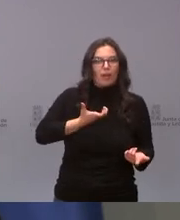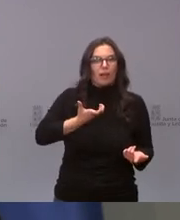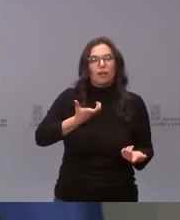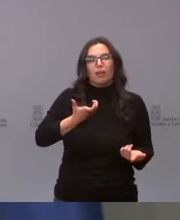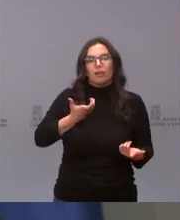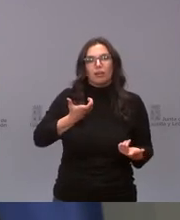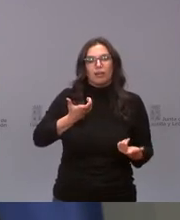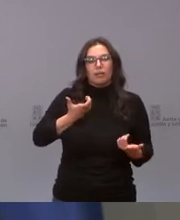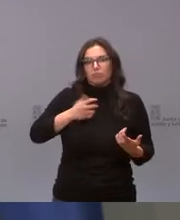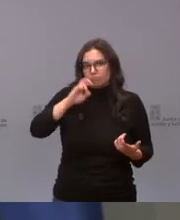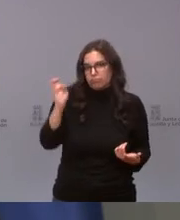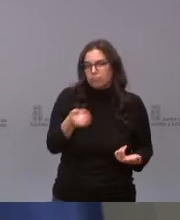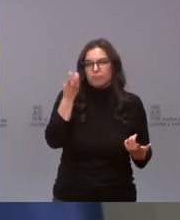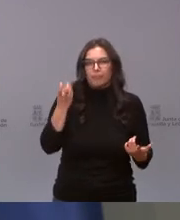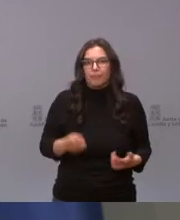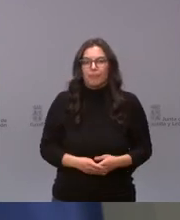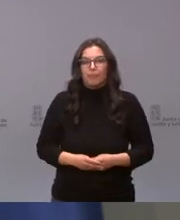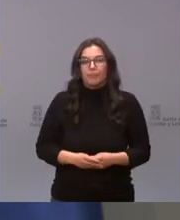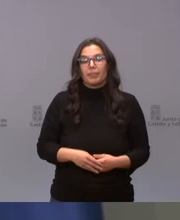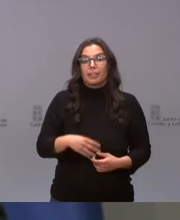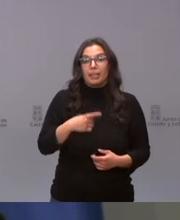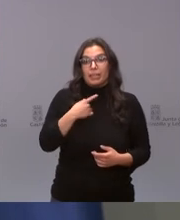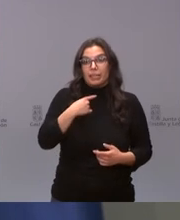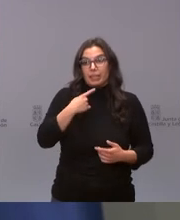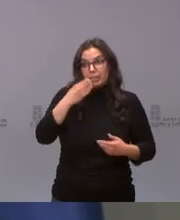la gente de ambulancia y tal. Y digo yo